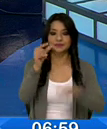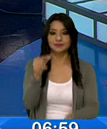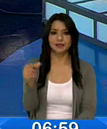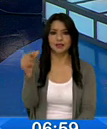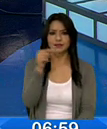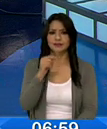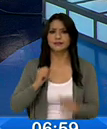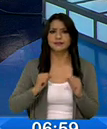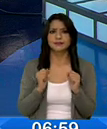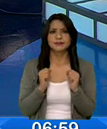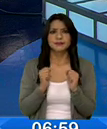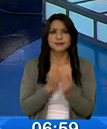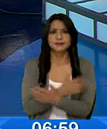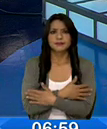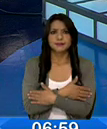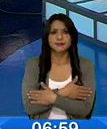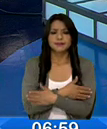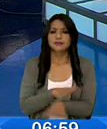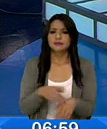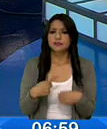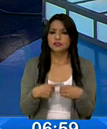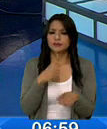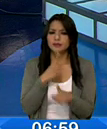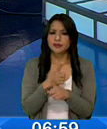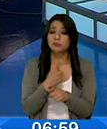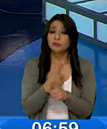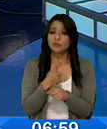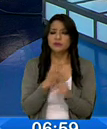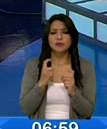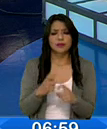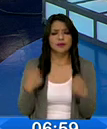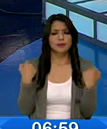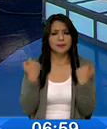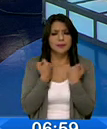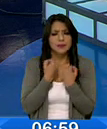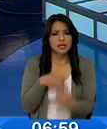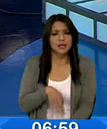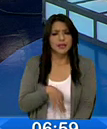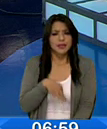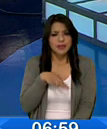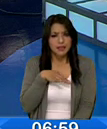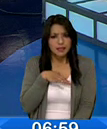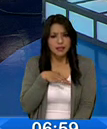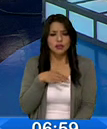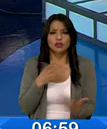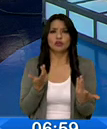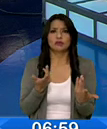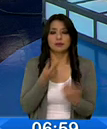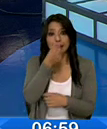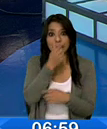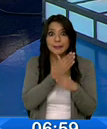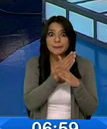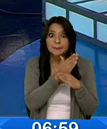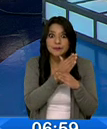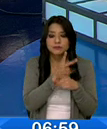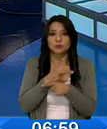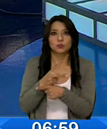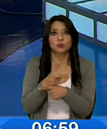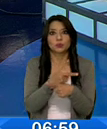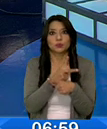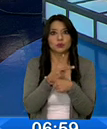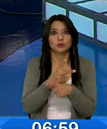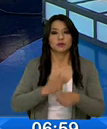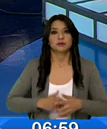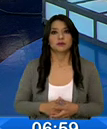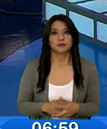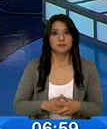está friecito. Todavía frío en la capital, por eso hay que salir bien abrigadito en las mañanas, porque además están los virus de las gripes. Ah, cierto.